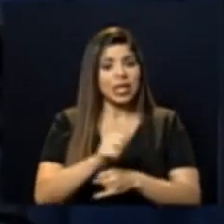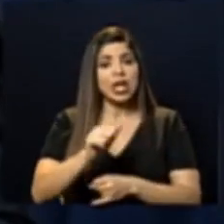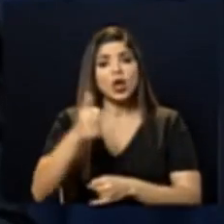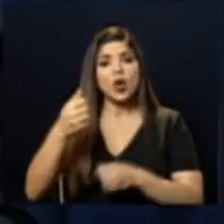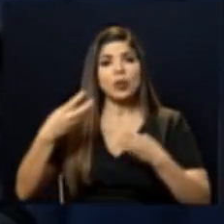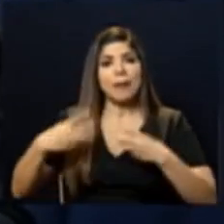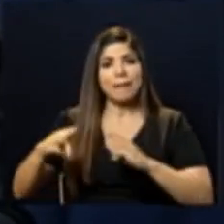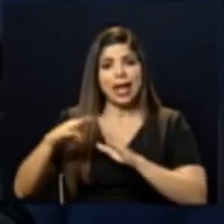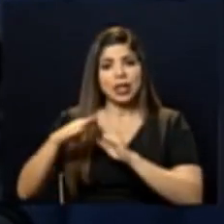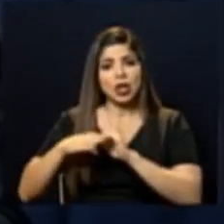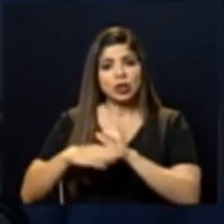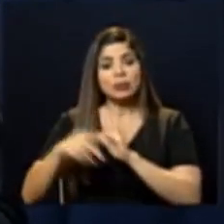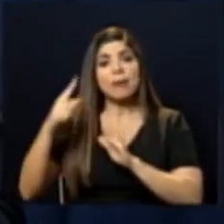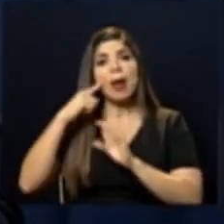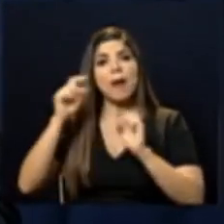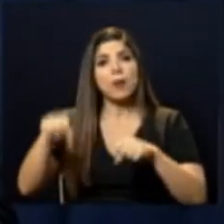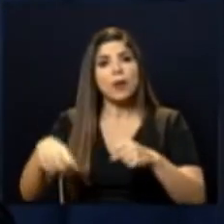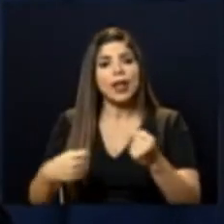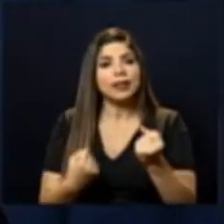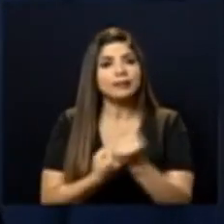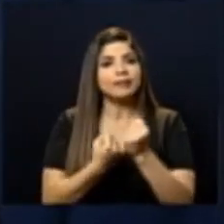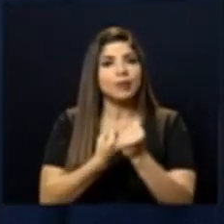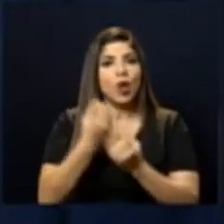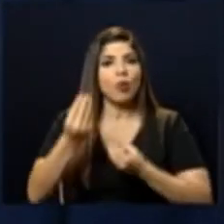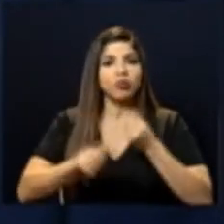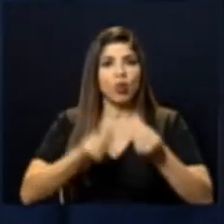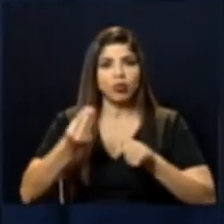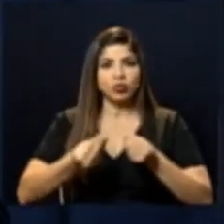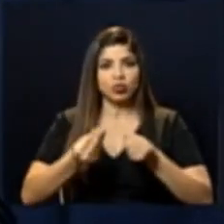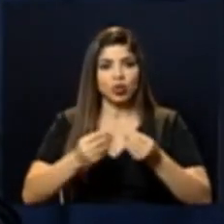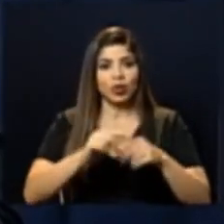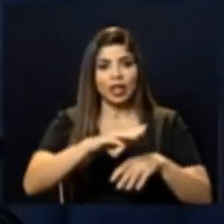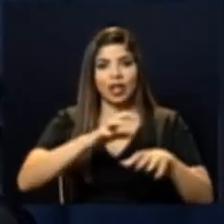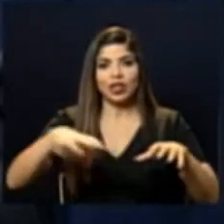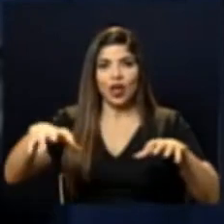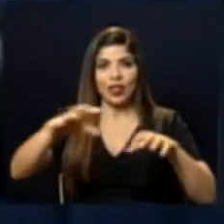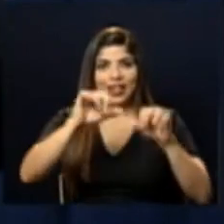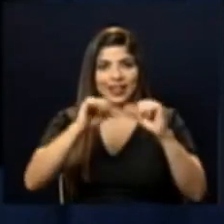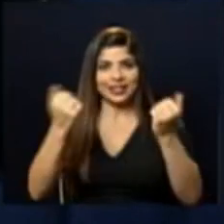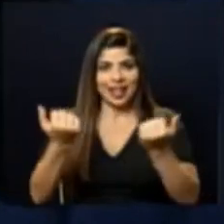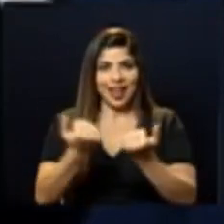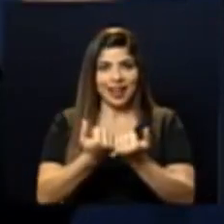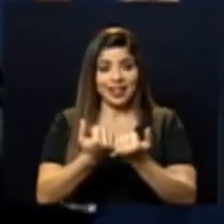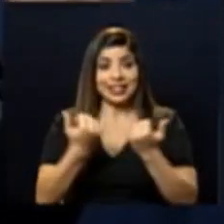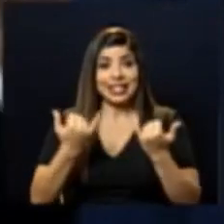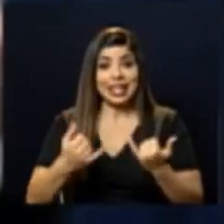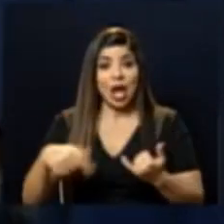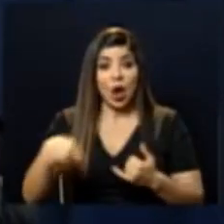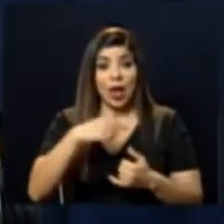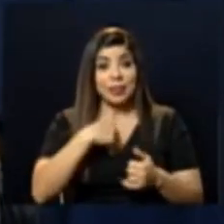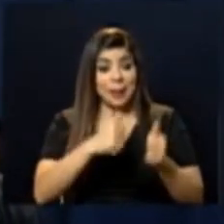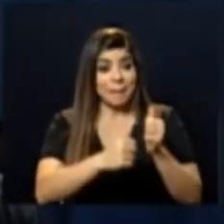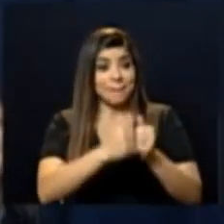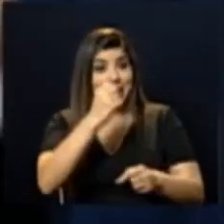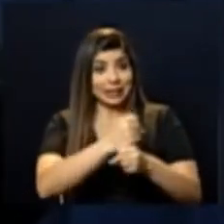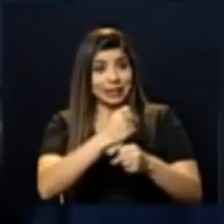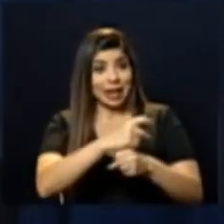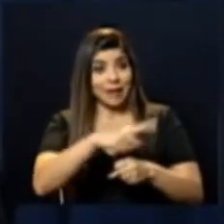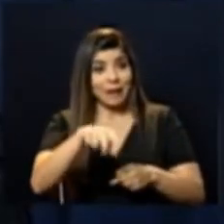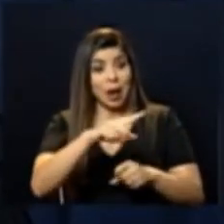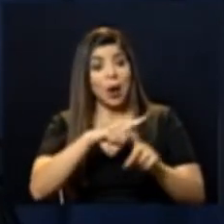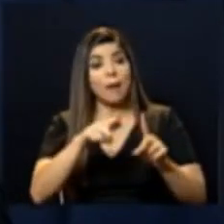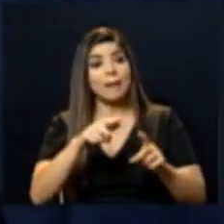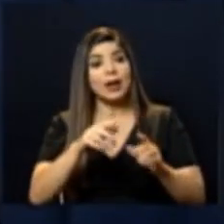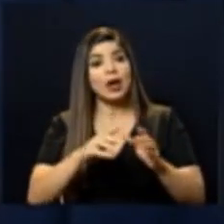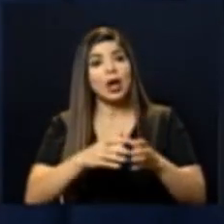medidas para el impulso productivo de los sectores que hoy generan más empleo, pero tienen